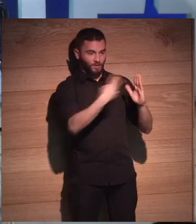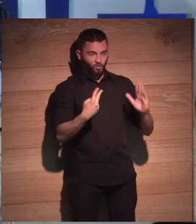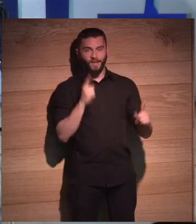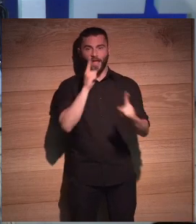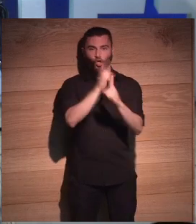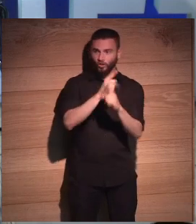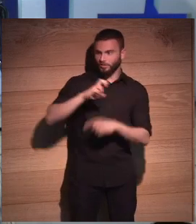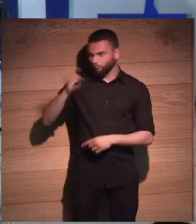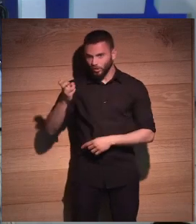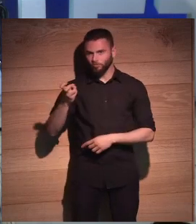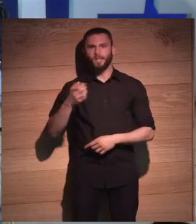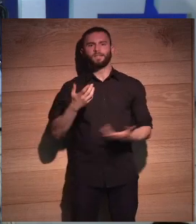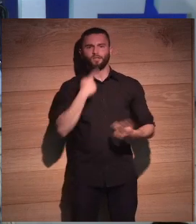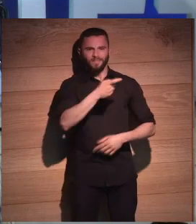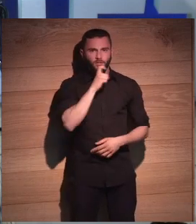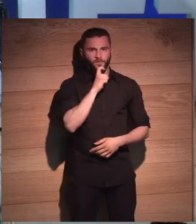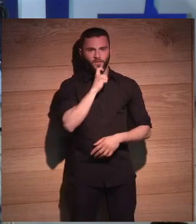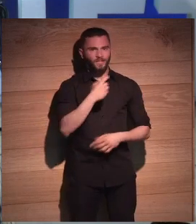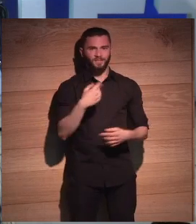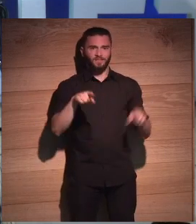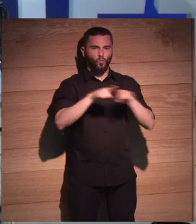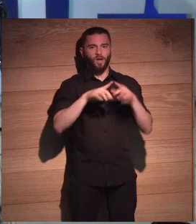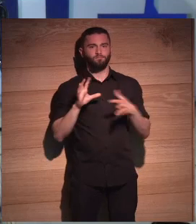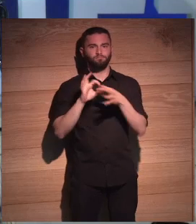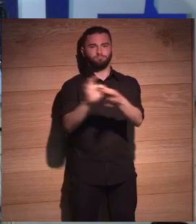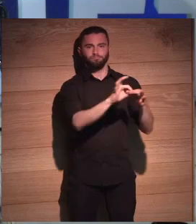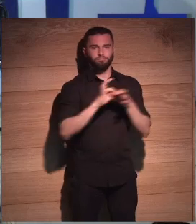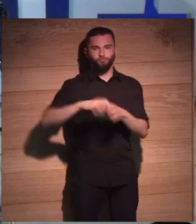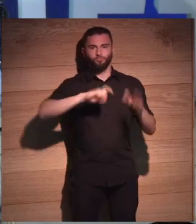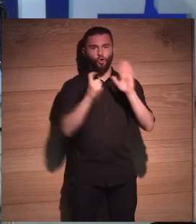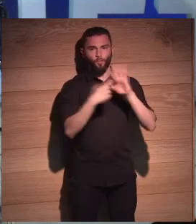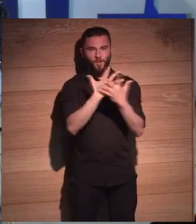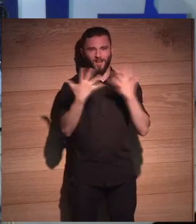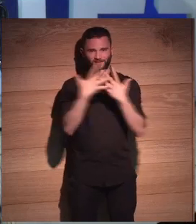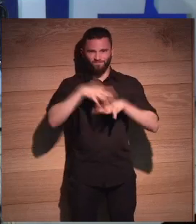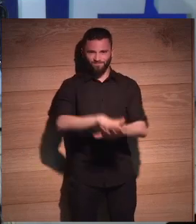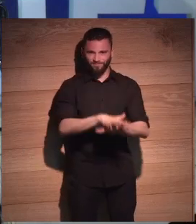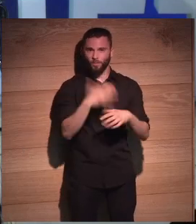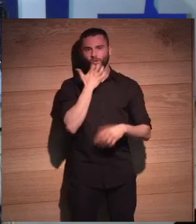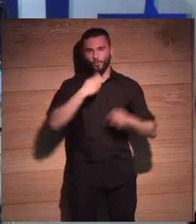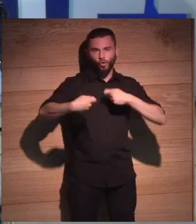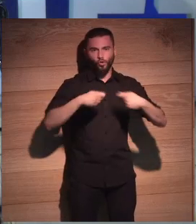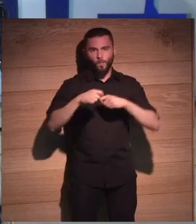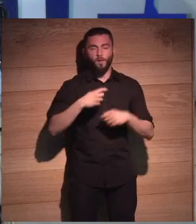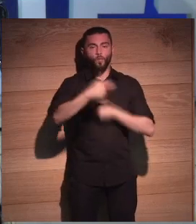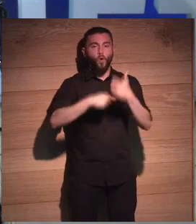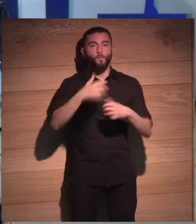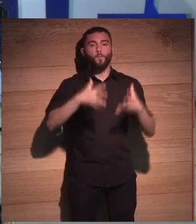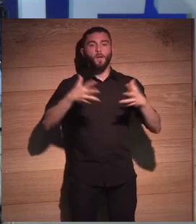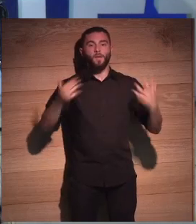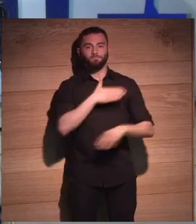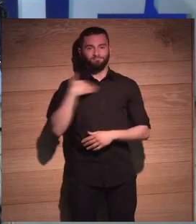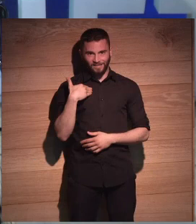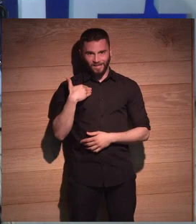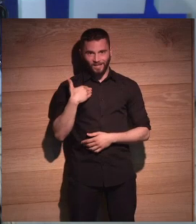X cosa, ¿no? Y cada vez lo vemos todo como más integrado, como decía el ejemplo del comercio, ¿no? Y yo creo que nos gustaría cada vez hacer más. De hecho, toda